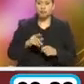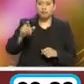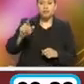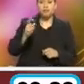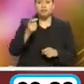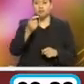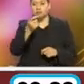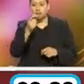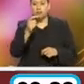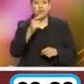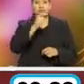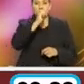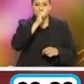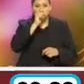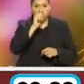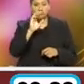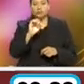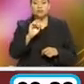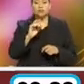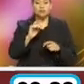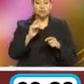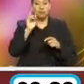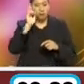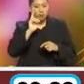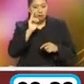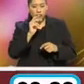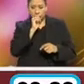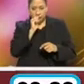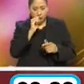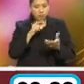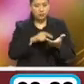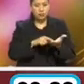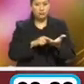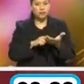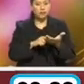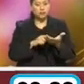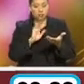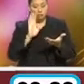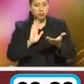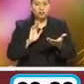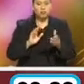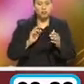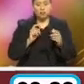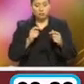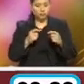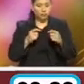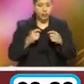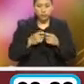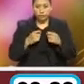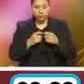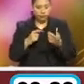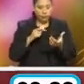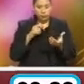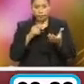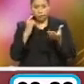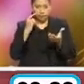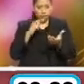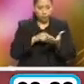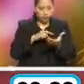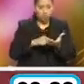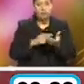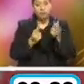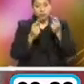alguna manera dependiendo, cuando están en contacto con sustancias. Se ensimisman, hay diferencias, hay unos que se